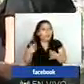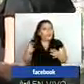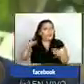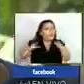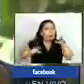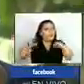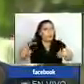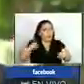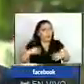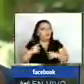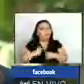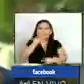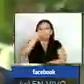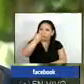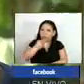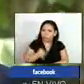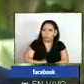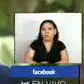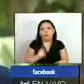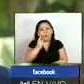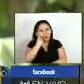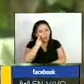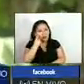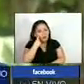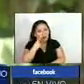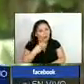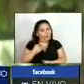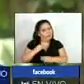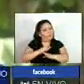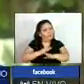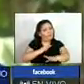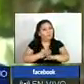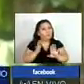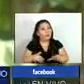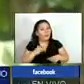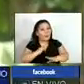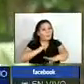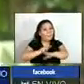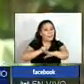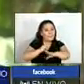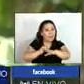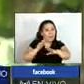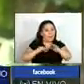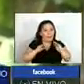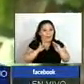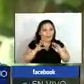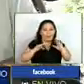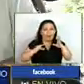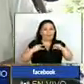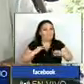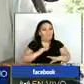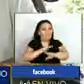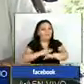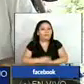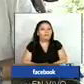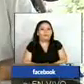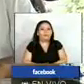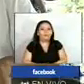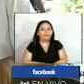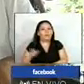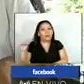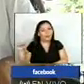Pero con disciplina aplica los protocolos necesarios para que la pandemia no toque a su puerta. Bueno, ahí como